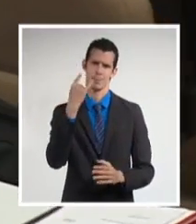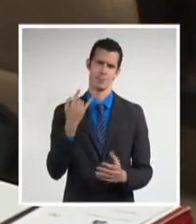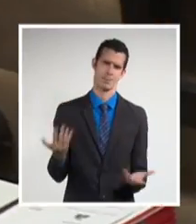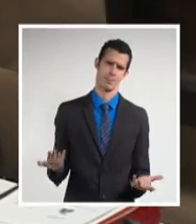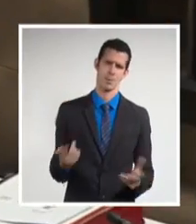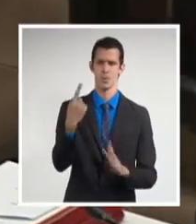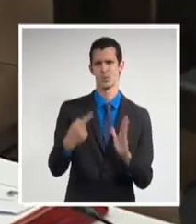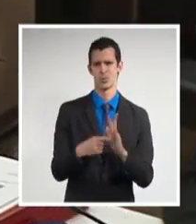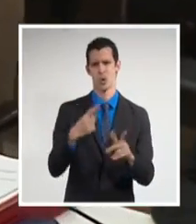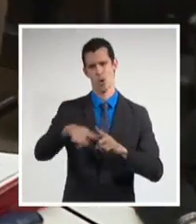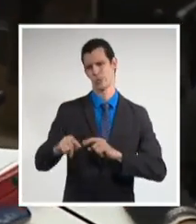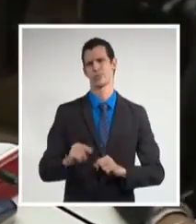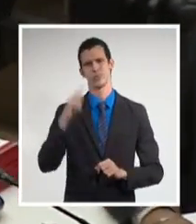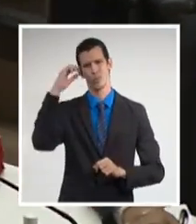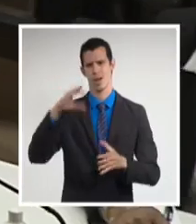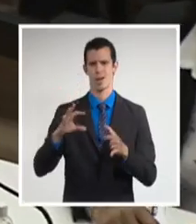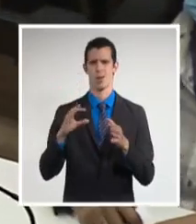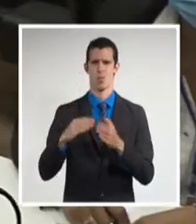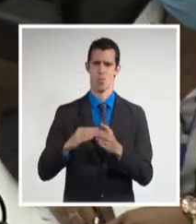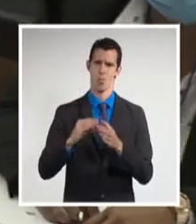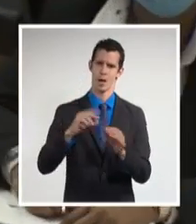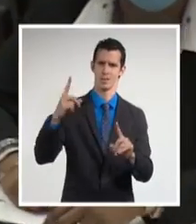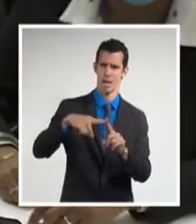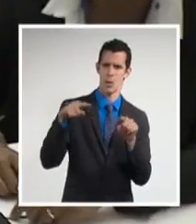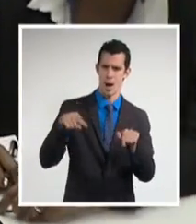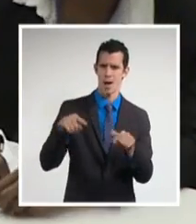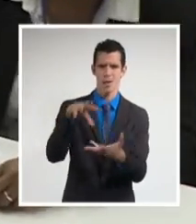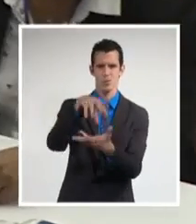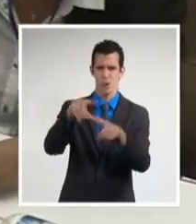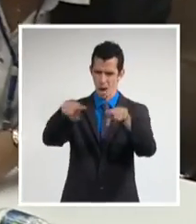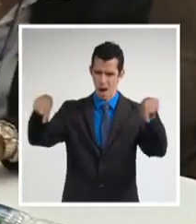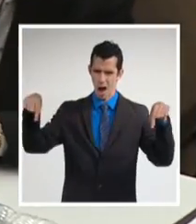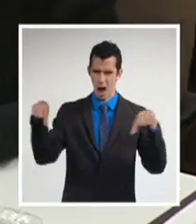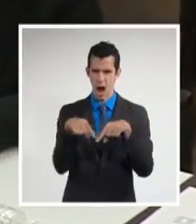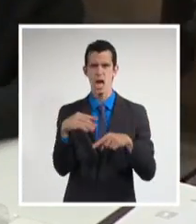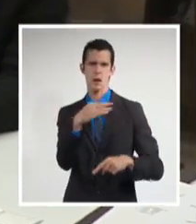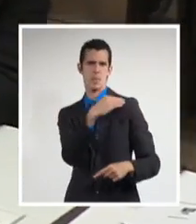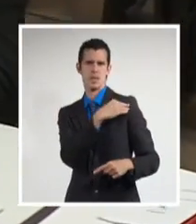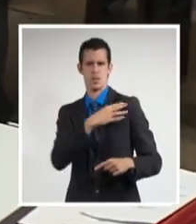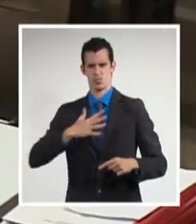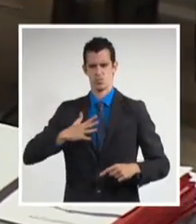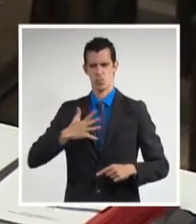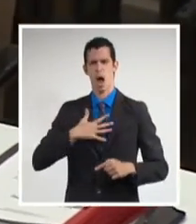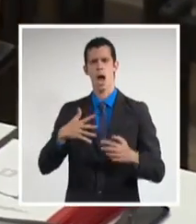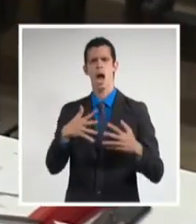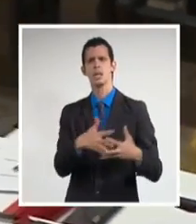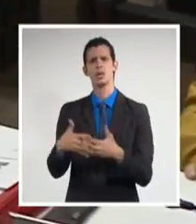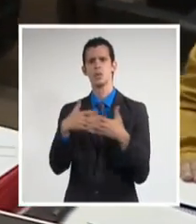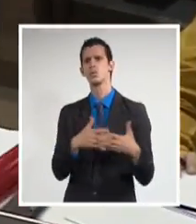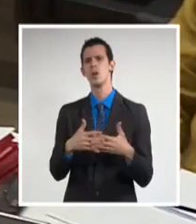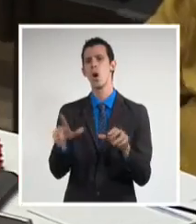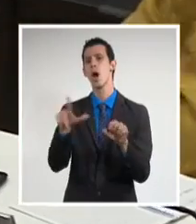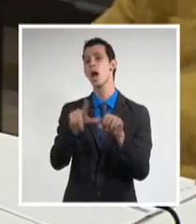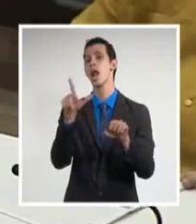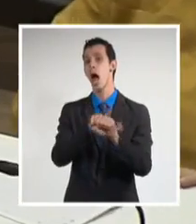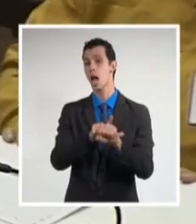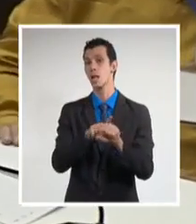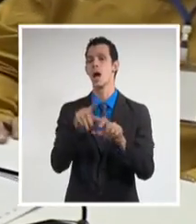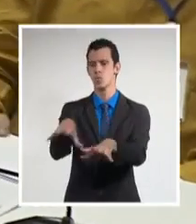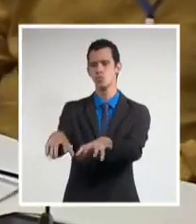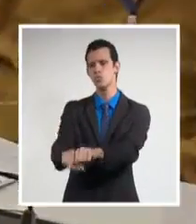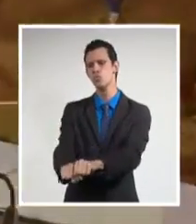etiquetas ni rótulos. Dictaduras son todas las que promovieron y apoyaron las sucesivas administraciones yanquis en todo el mundo,